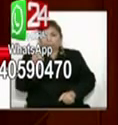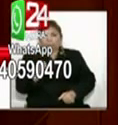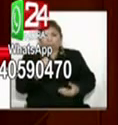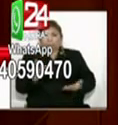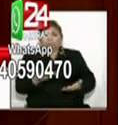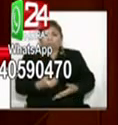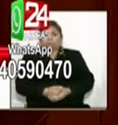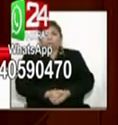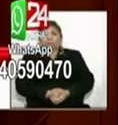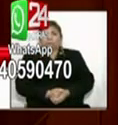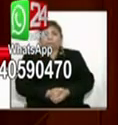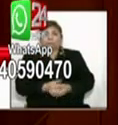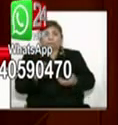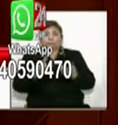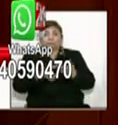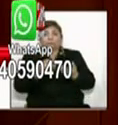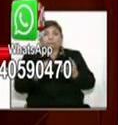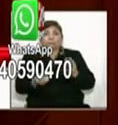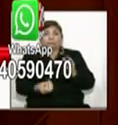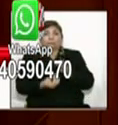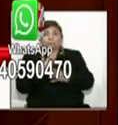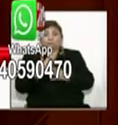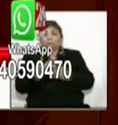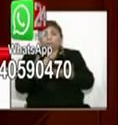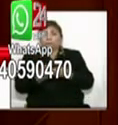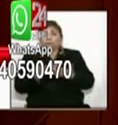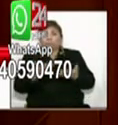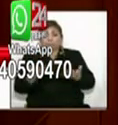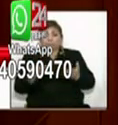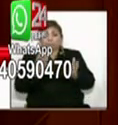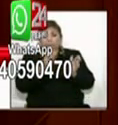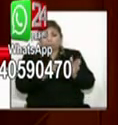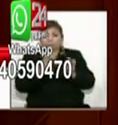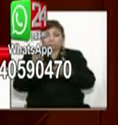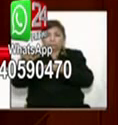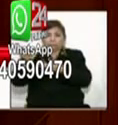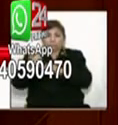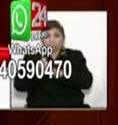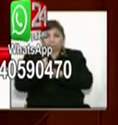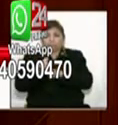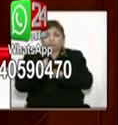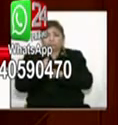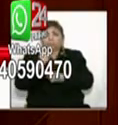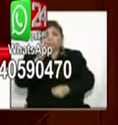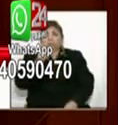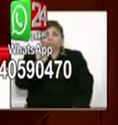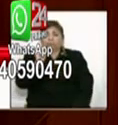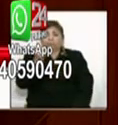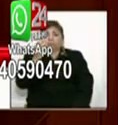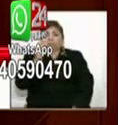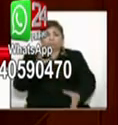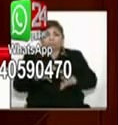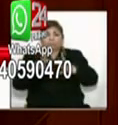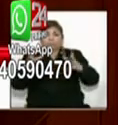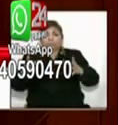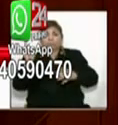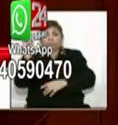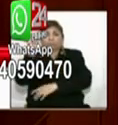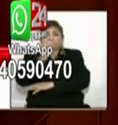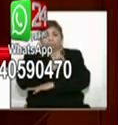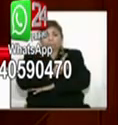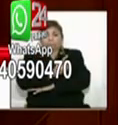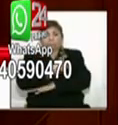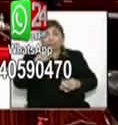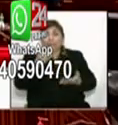país hasta septiembre. Se encuentran en proceso de adquisición 116 toneladas por día de